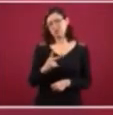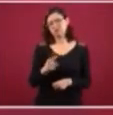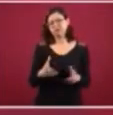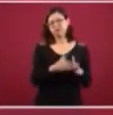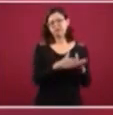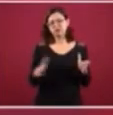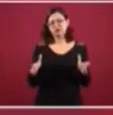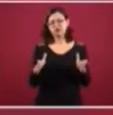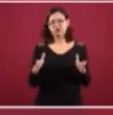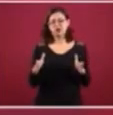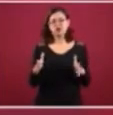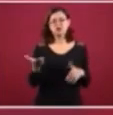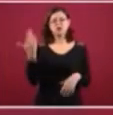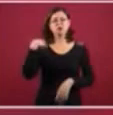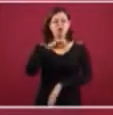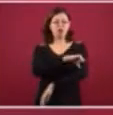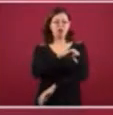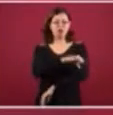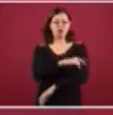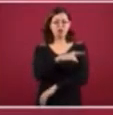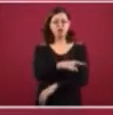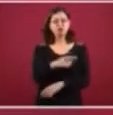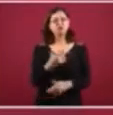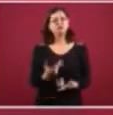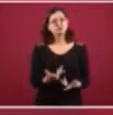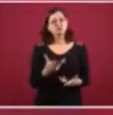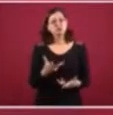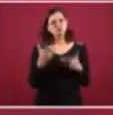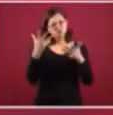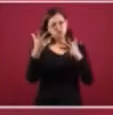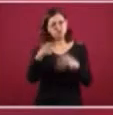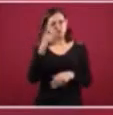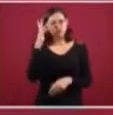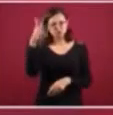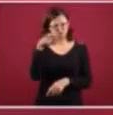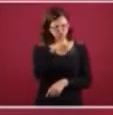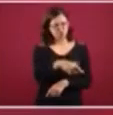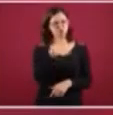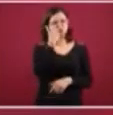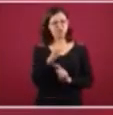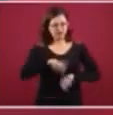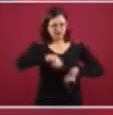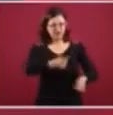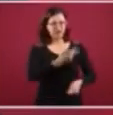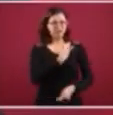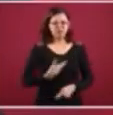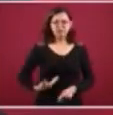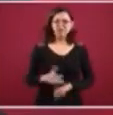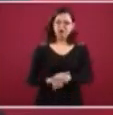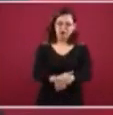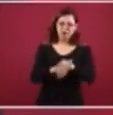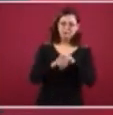durante el gobierno de Álvaro Obregón, que por qué no aspiraba a ser presidente si era muy amigo